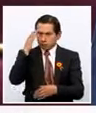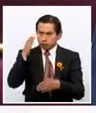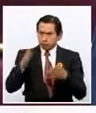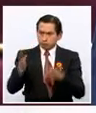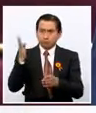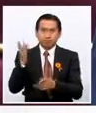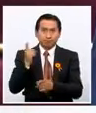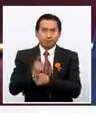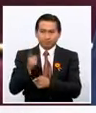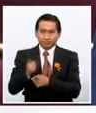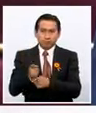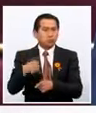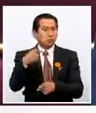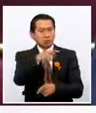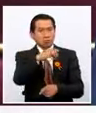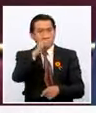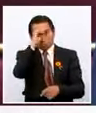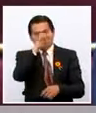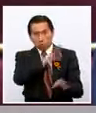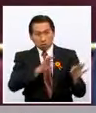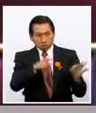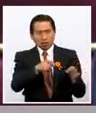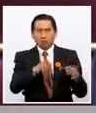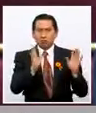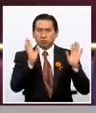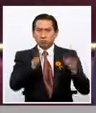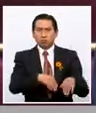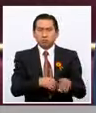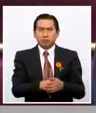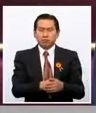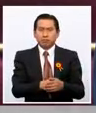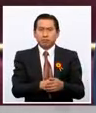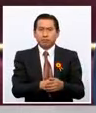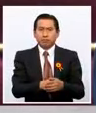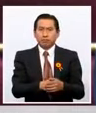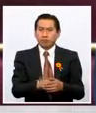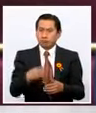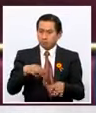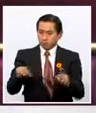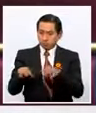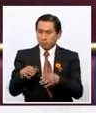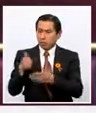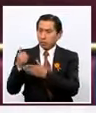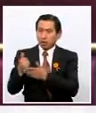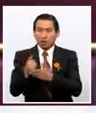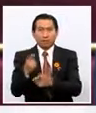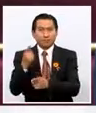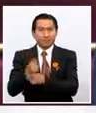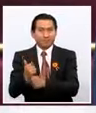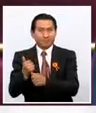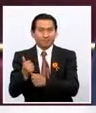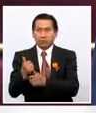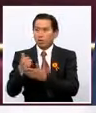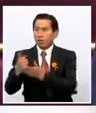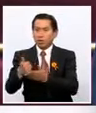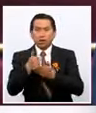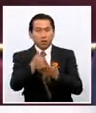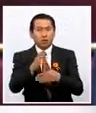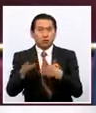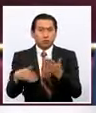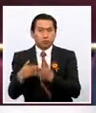bonos y los que no saben hacerlo entre los que saben hacer las cosas ayudándonos unos a otros